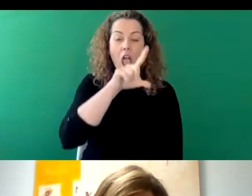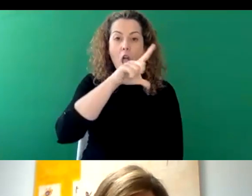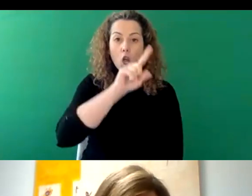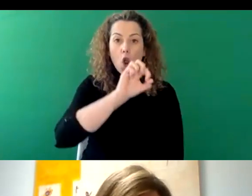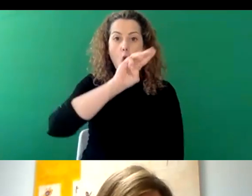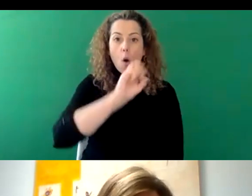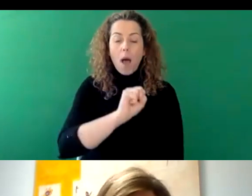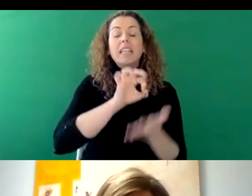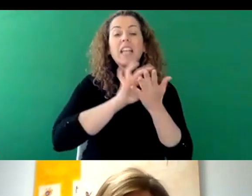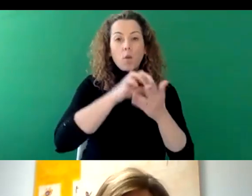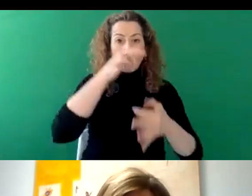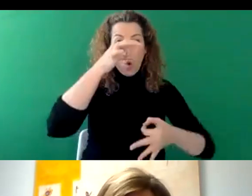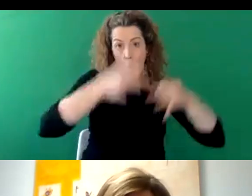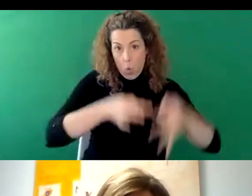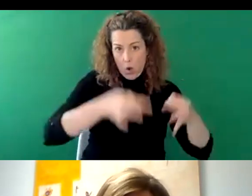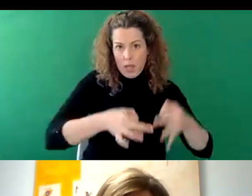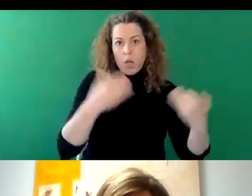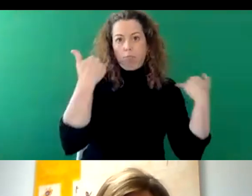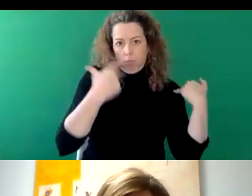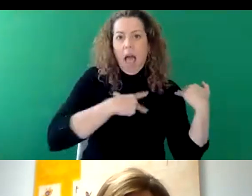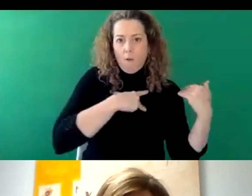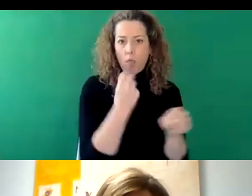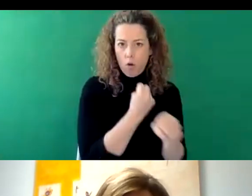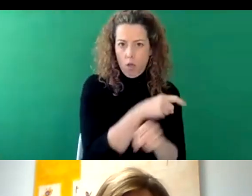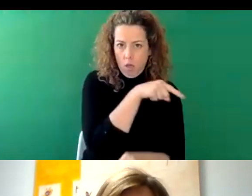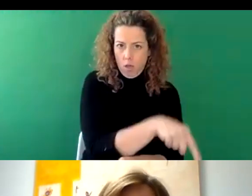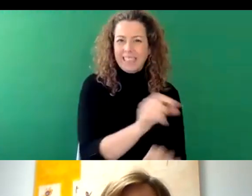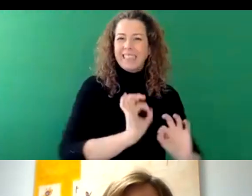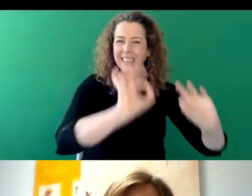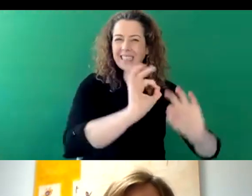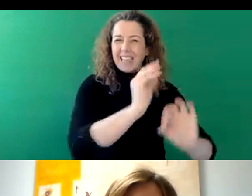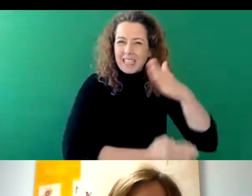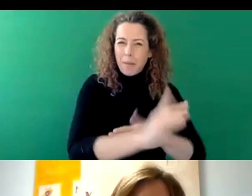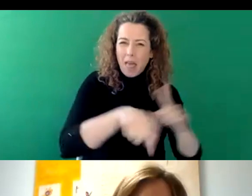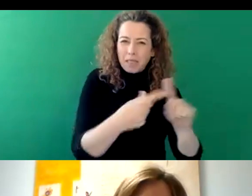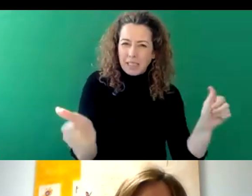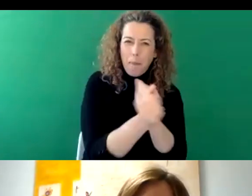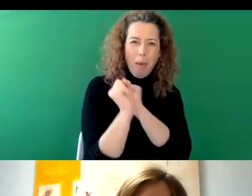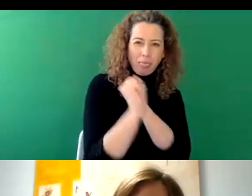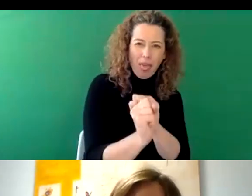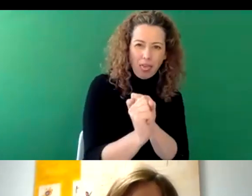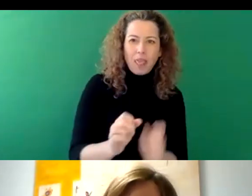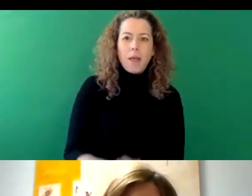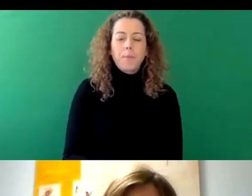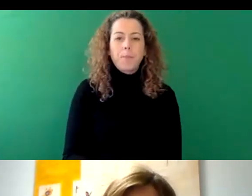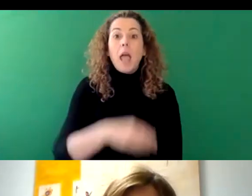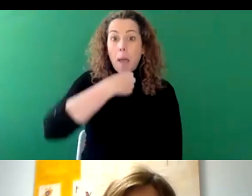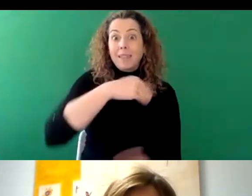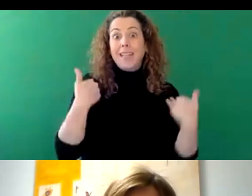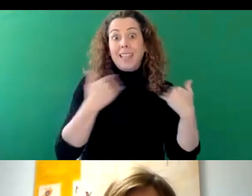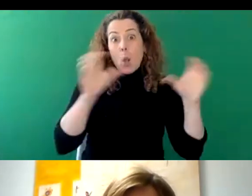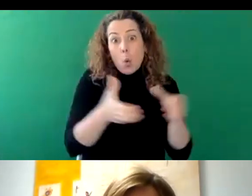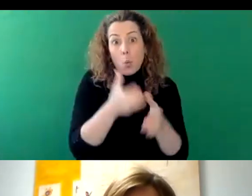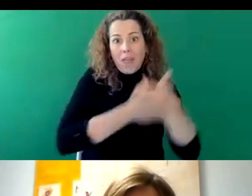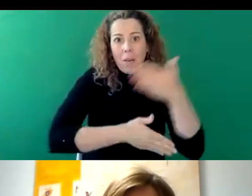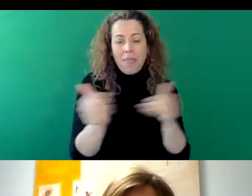Jurídicos, abogado en ejercicio, especializado en discapacidad y dependencia, presidente del Grupo de Discapacidad y